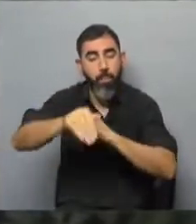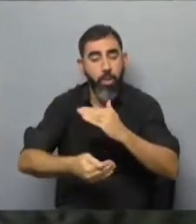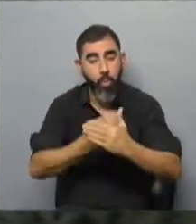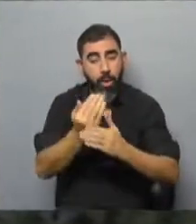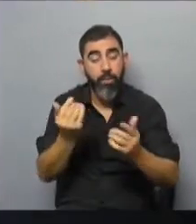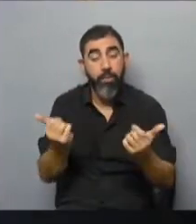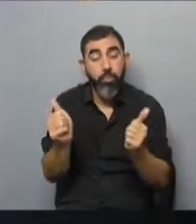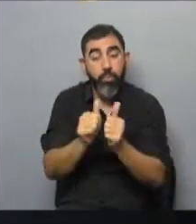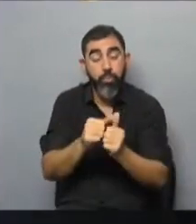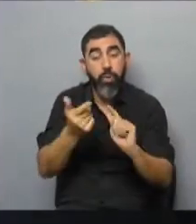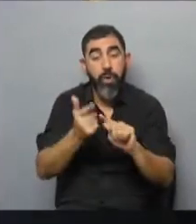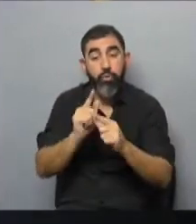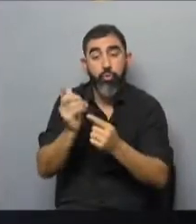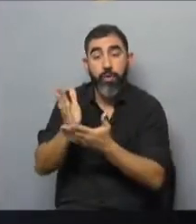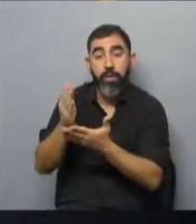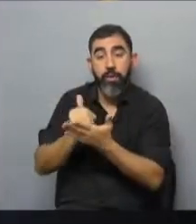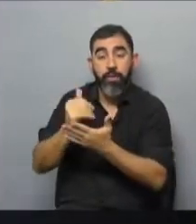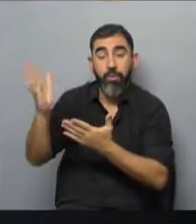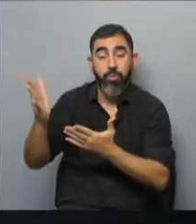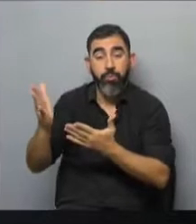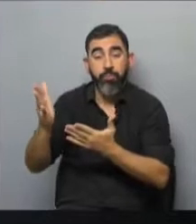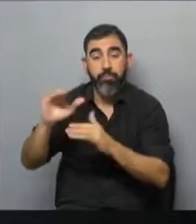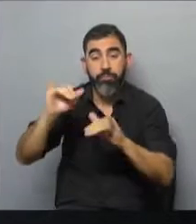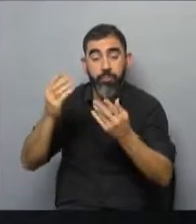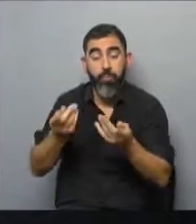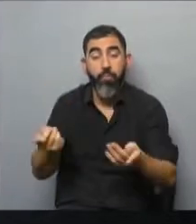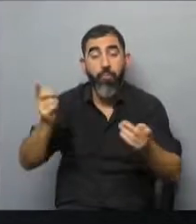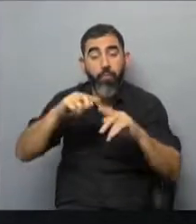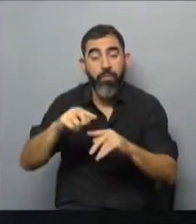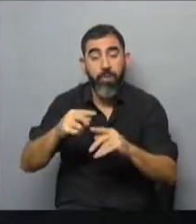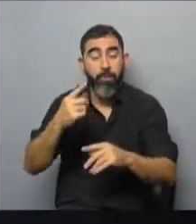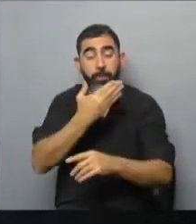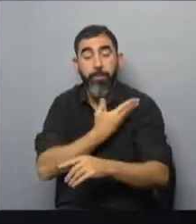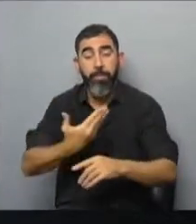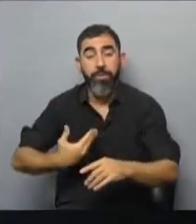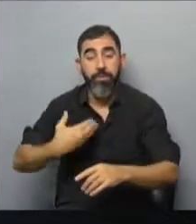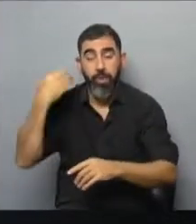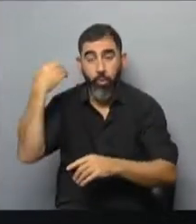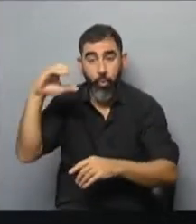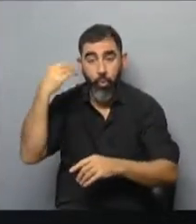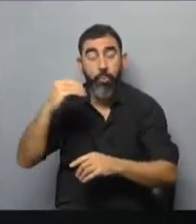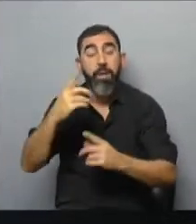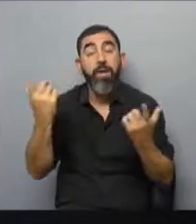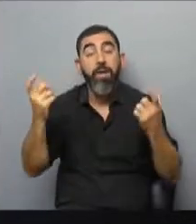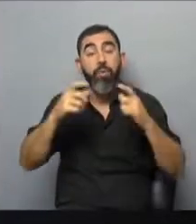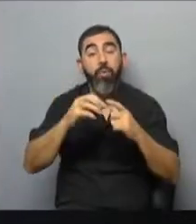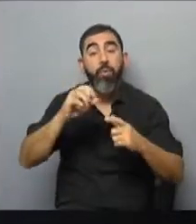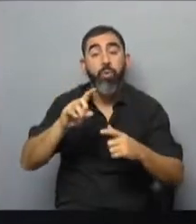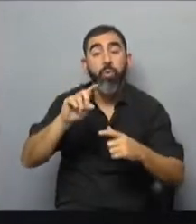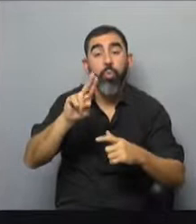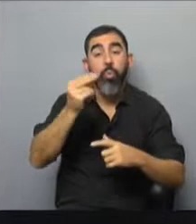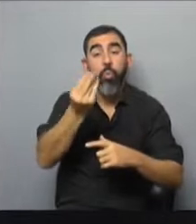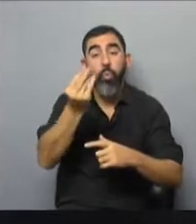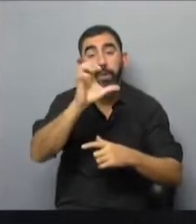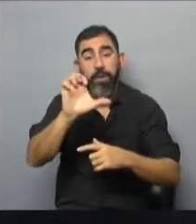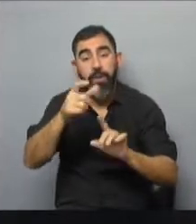al canciller Bustillo, asumiendo el mando en la base aérea. En Colombia mantuvo un encuentro con Iván Duque, con quien